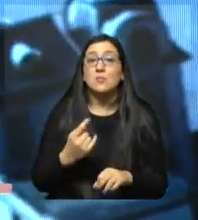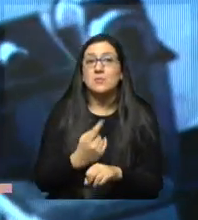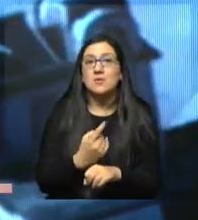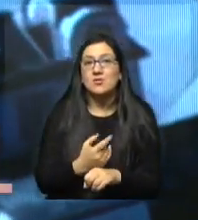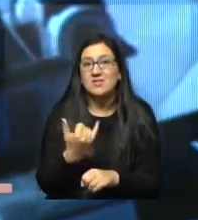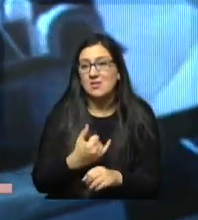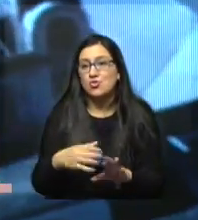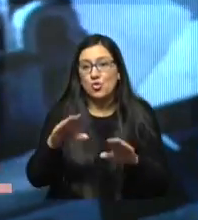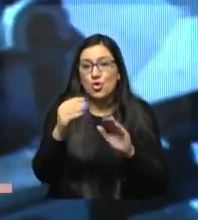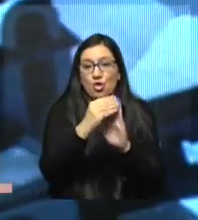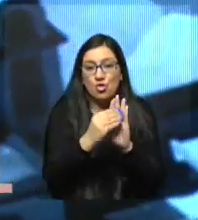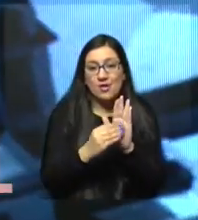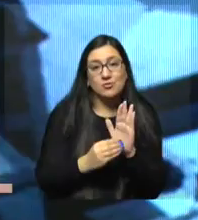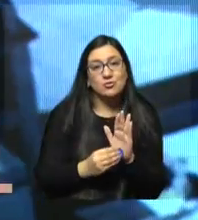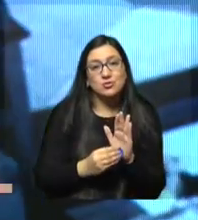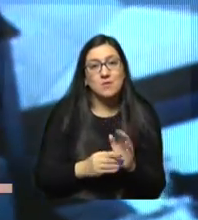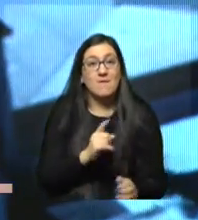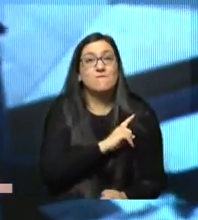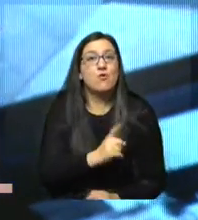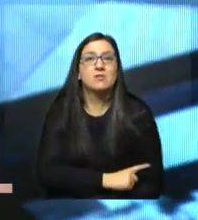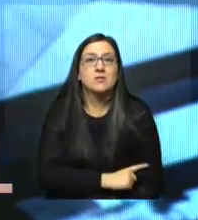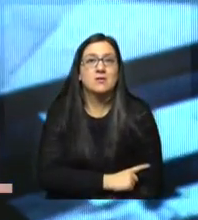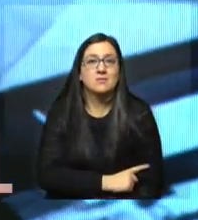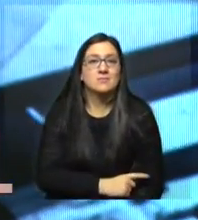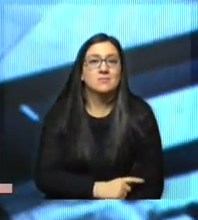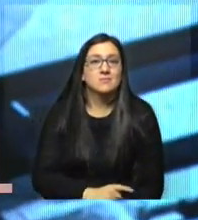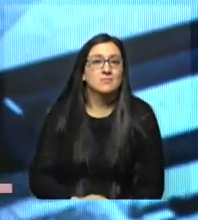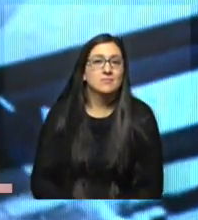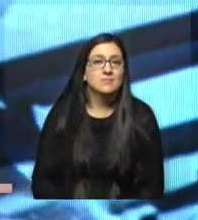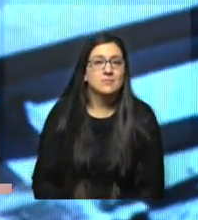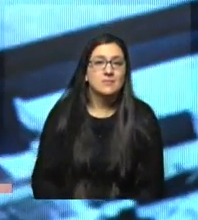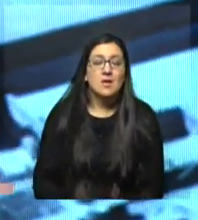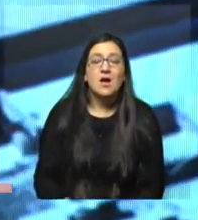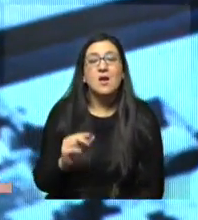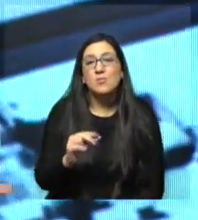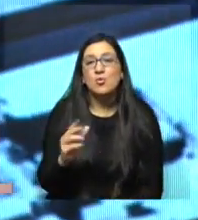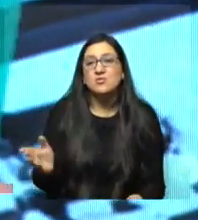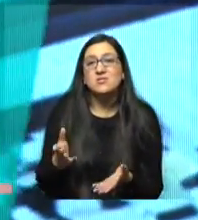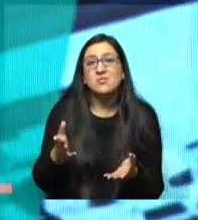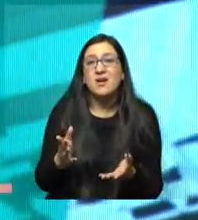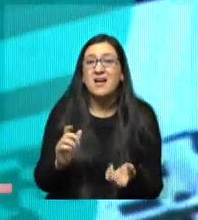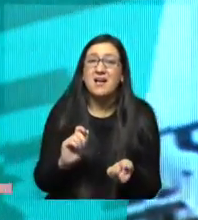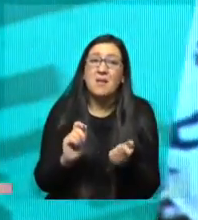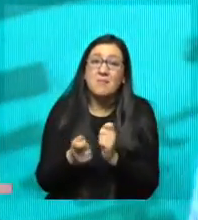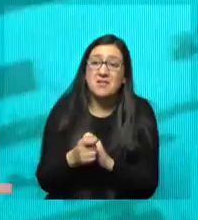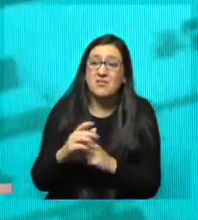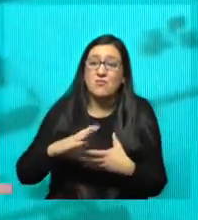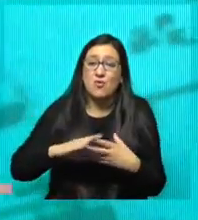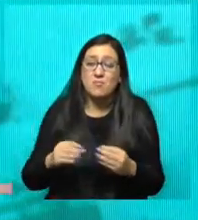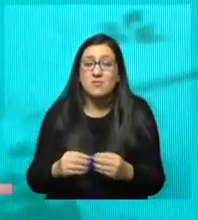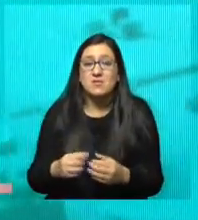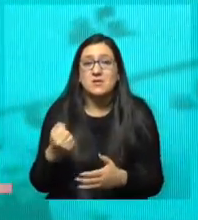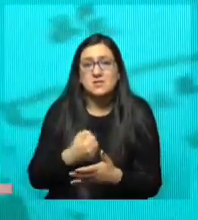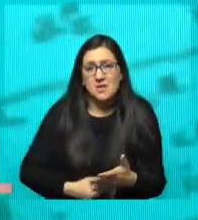nuestros termina siendo más grande, con lo cual hay un muy poco incentivo a una alternativa. Uh-huh. Es decir, tiene que pelear contra